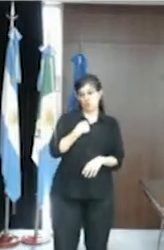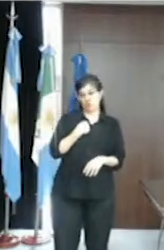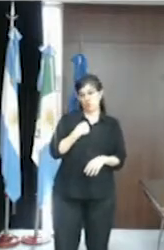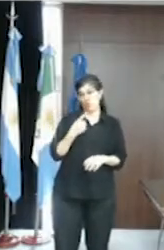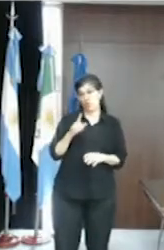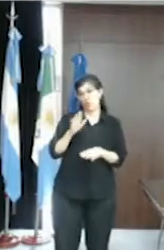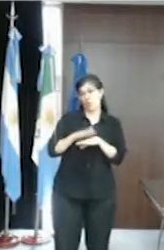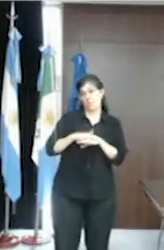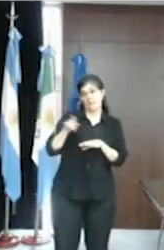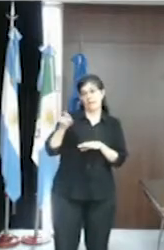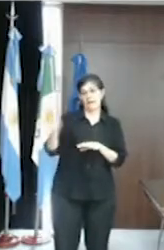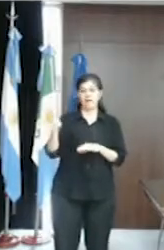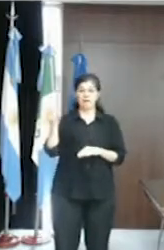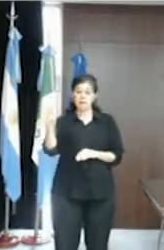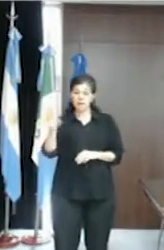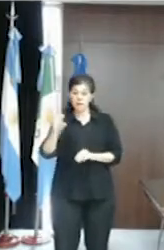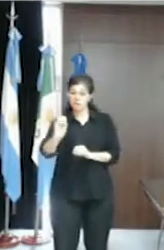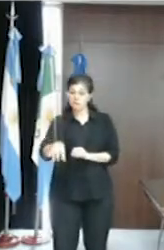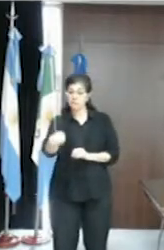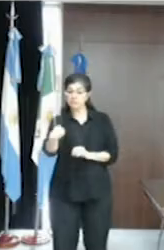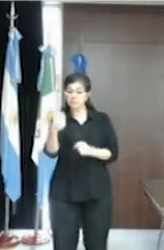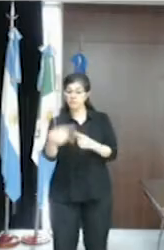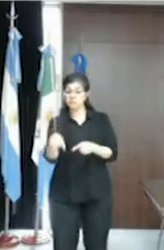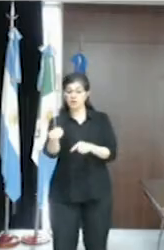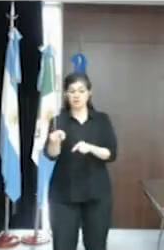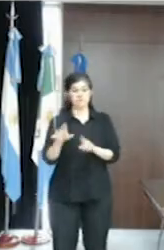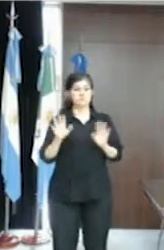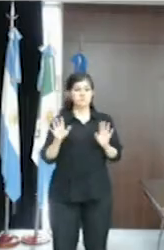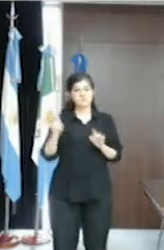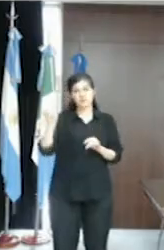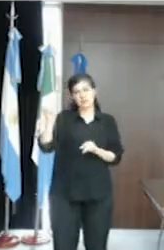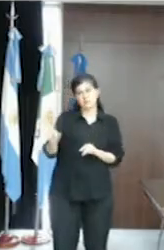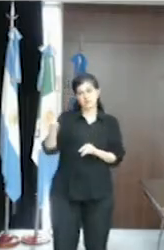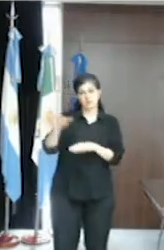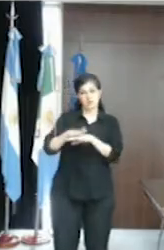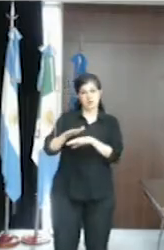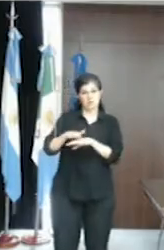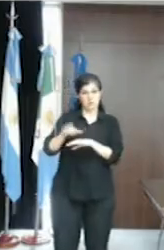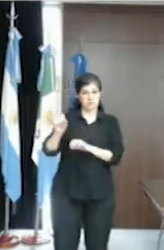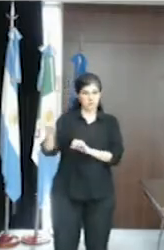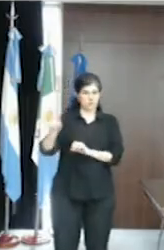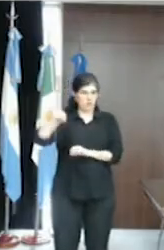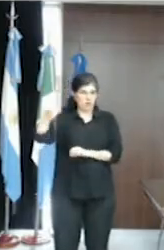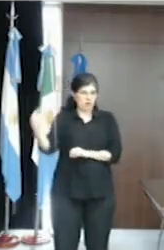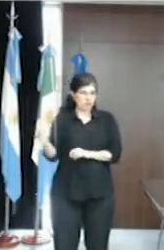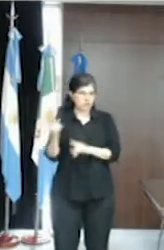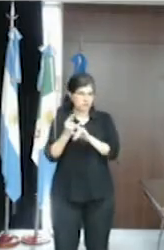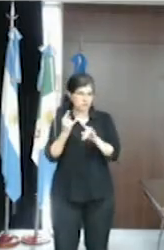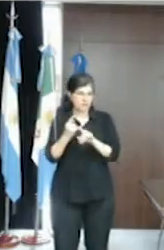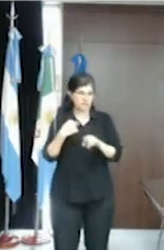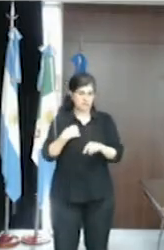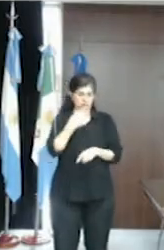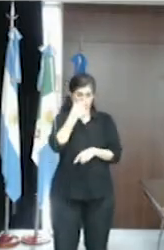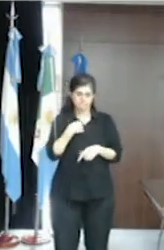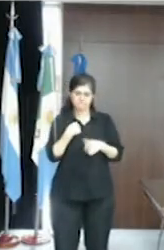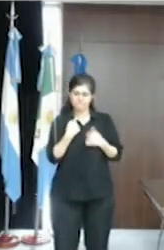él puso ahí, eso. Siempre el otro es el culpable. Nunca puedo detenerme. ¿Y qué